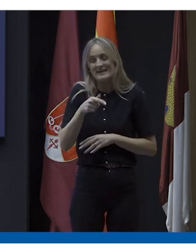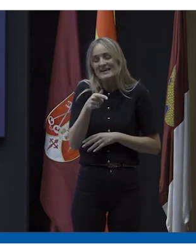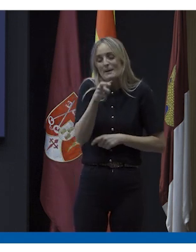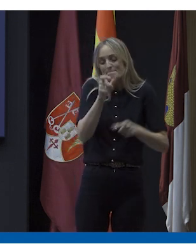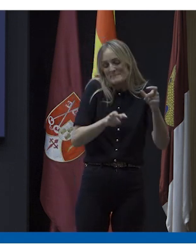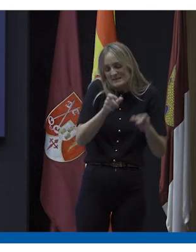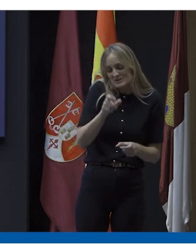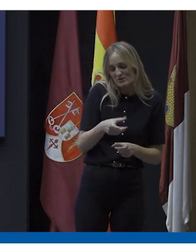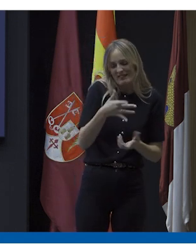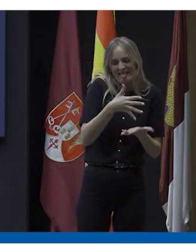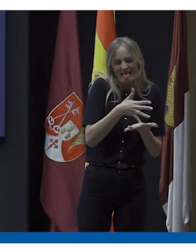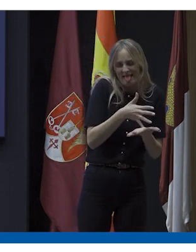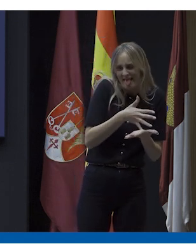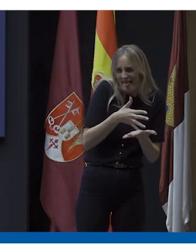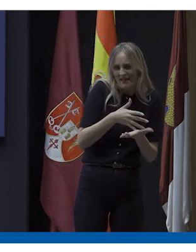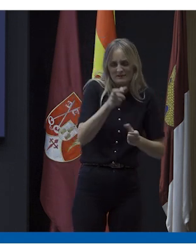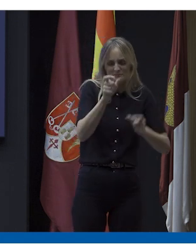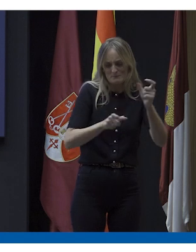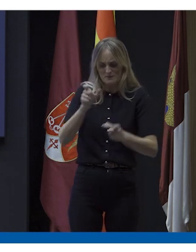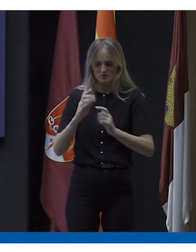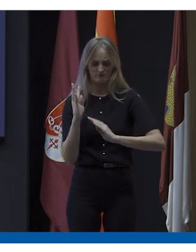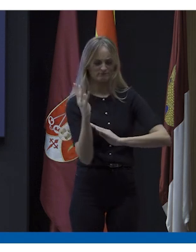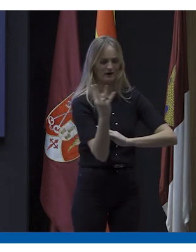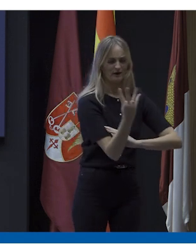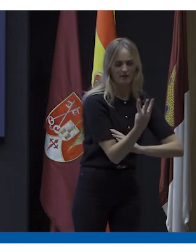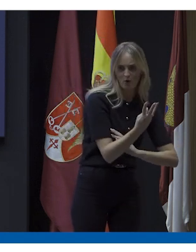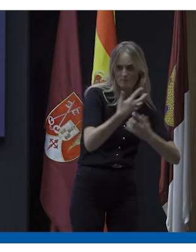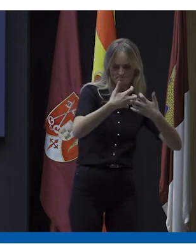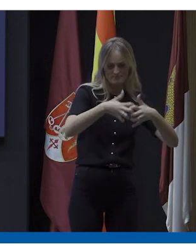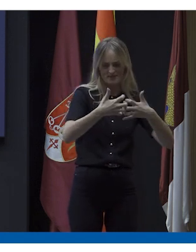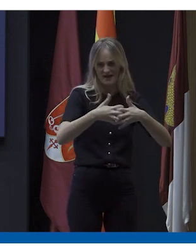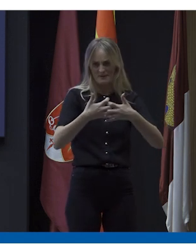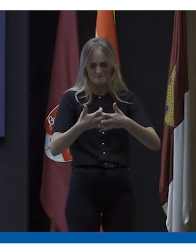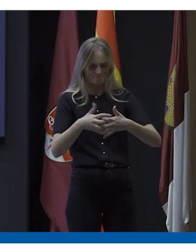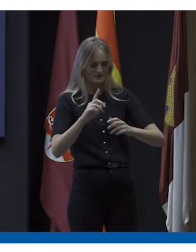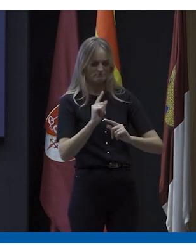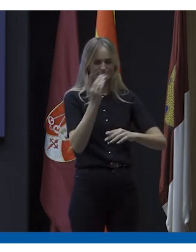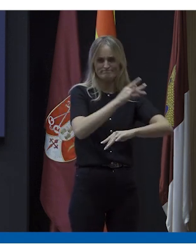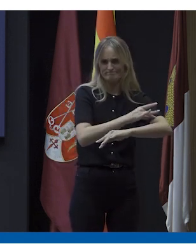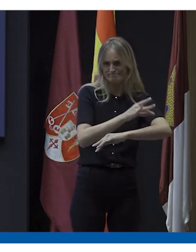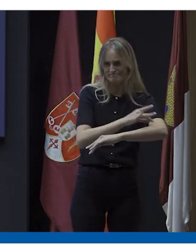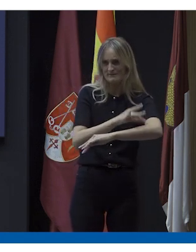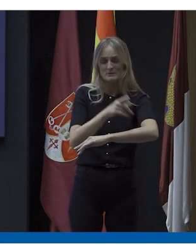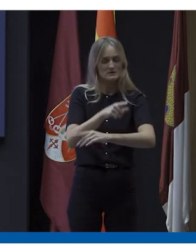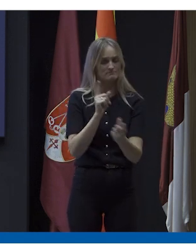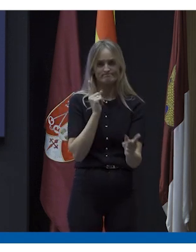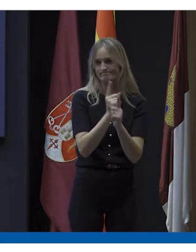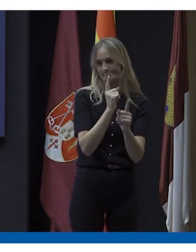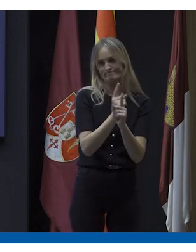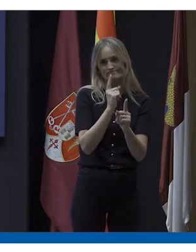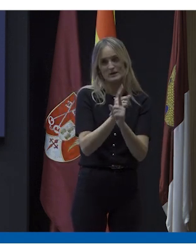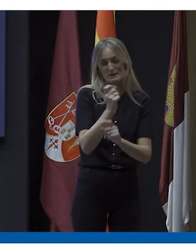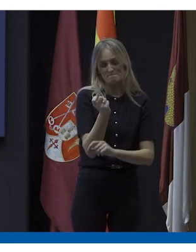delicados, con tanta gente alrededor, tantos aparatos, que eso iba a ser contraproducente, que iban a ir peor. Pero ¿qué pasaba? Que en cuanto se aplicaban